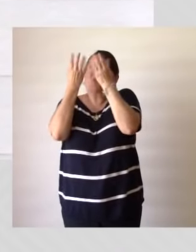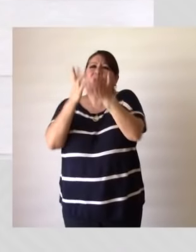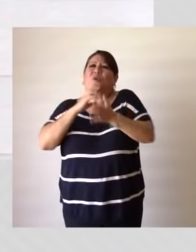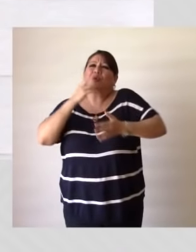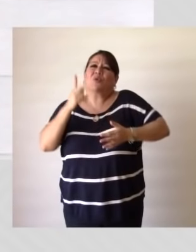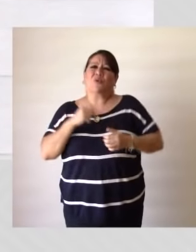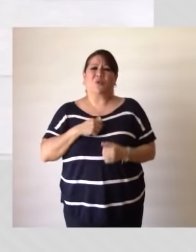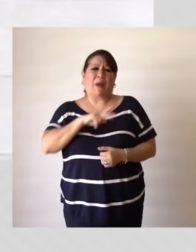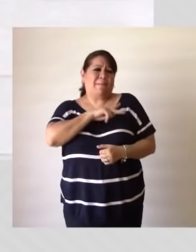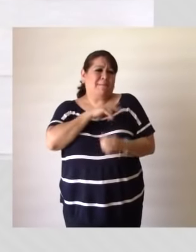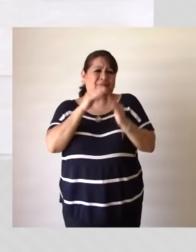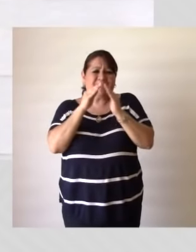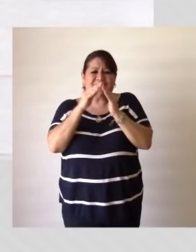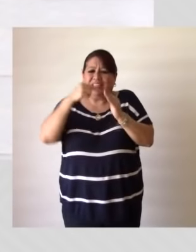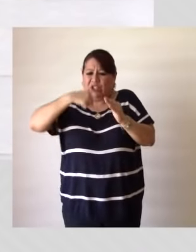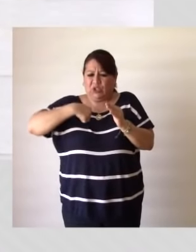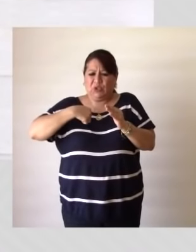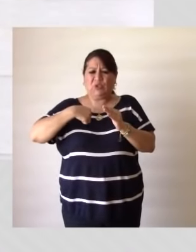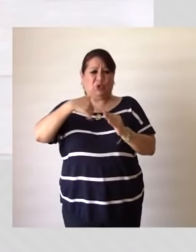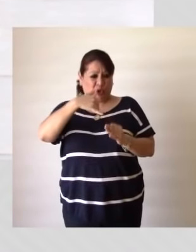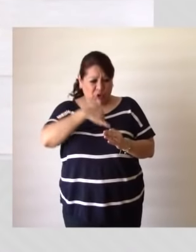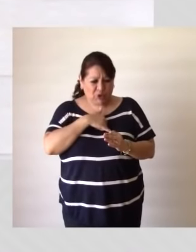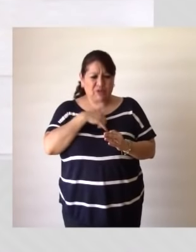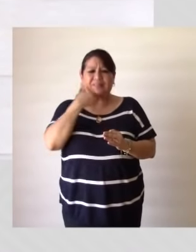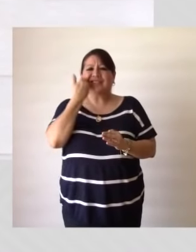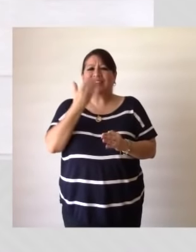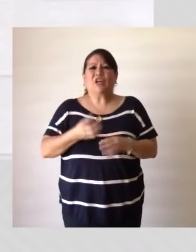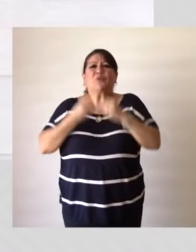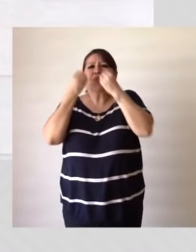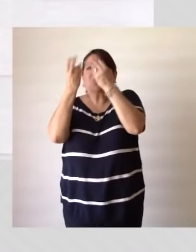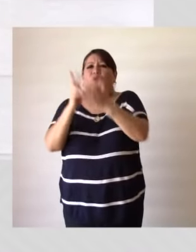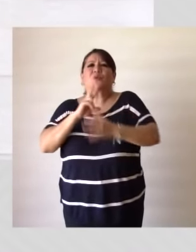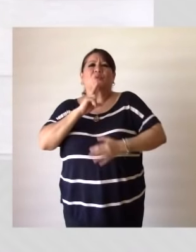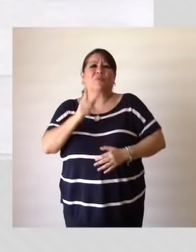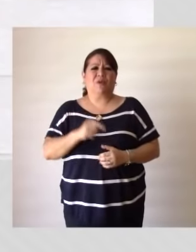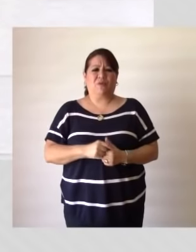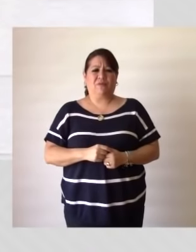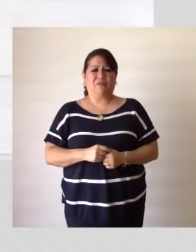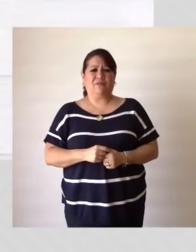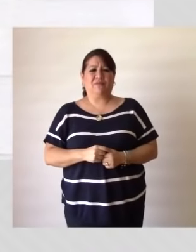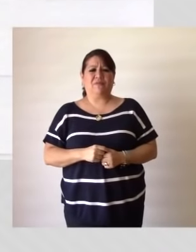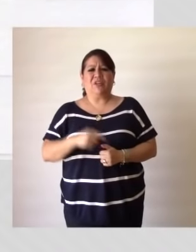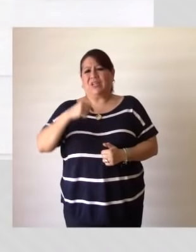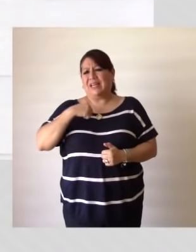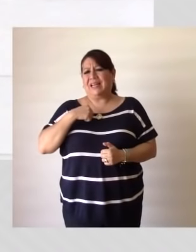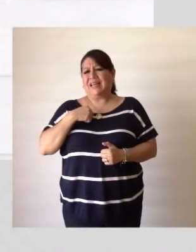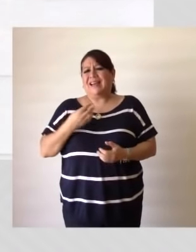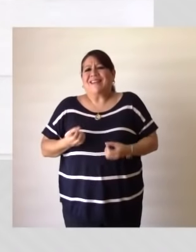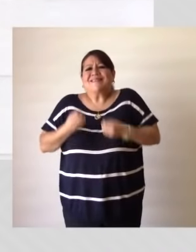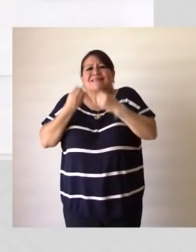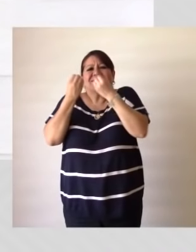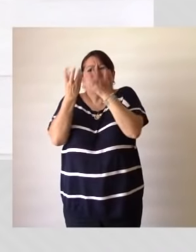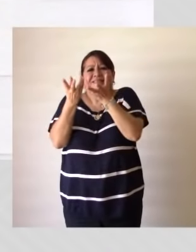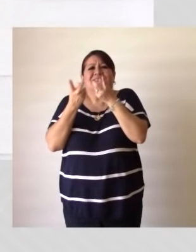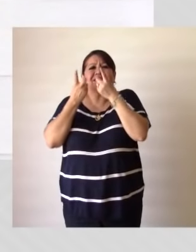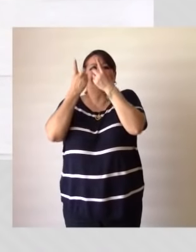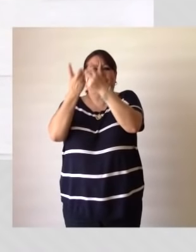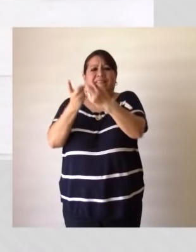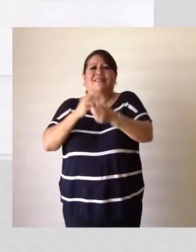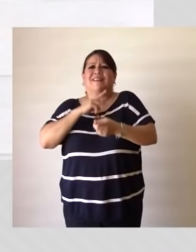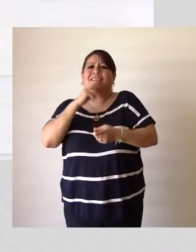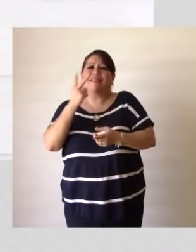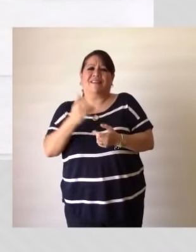yo y mi casa queremos entregarte lo mejor padre perdona si no has sido así